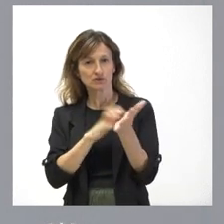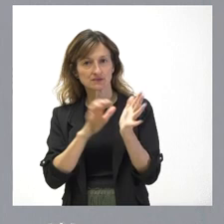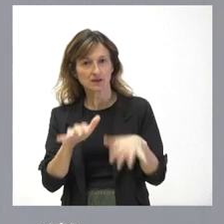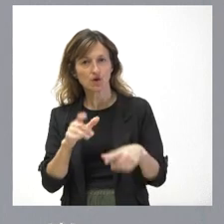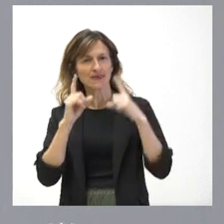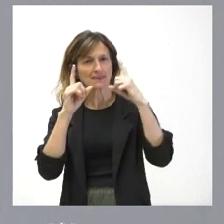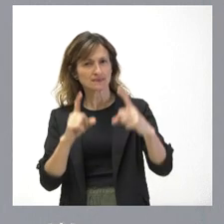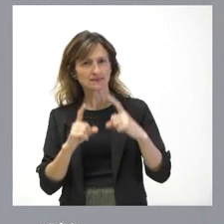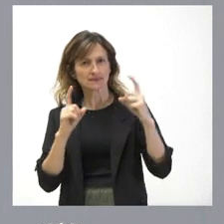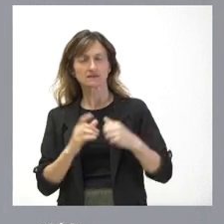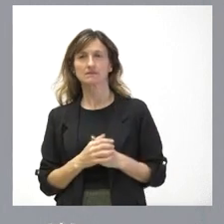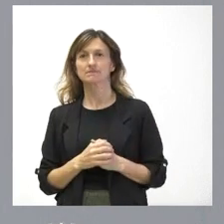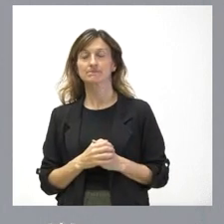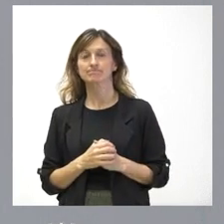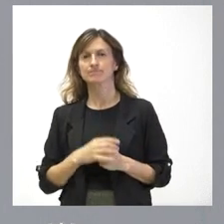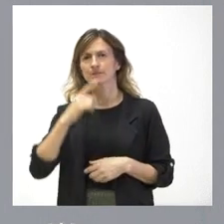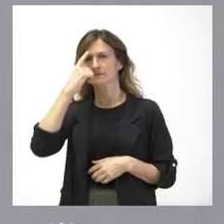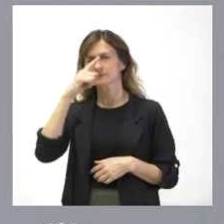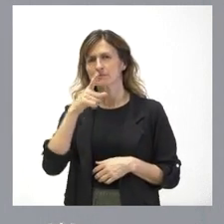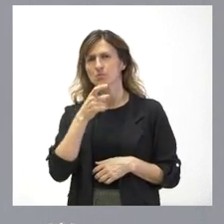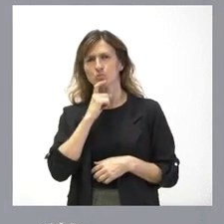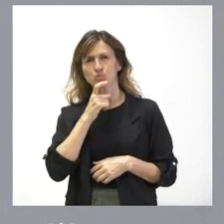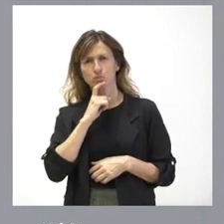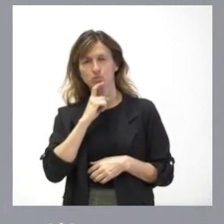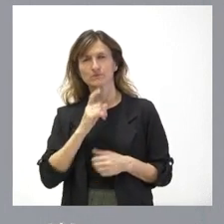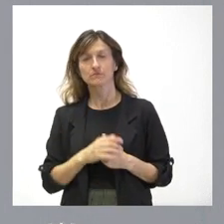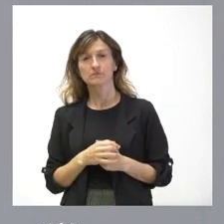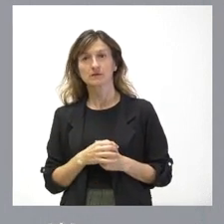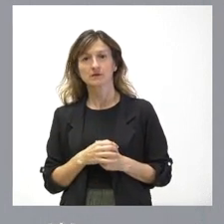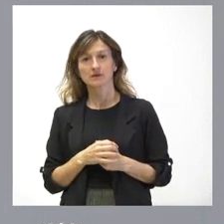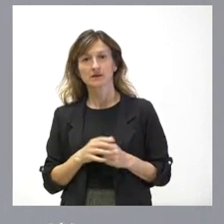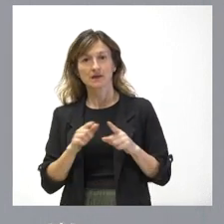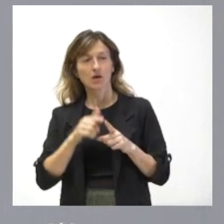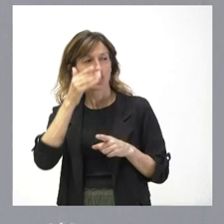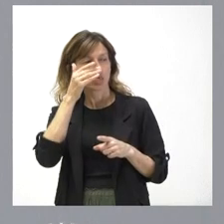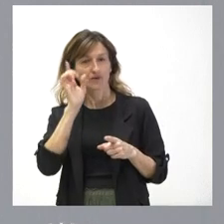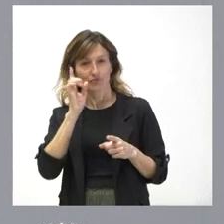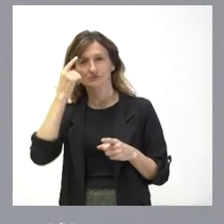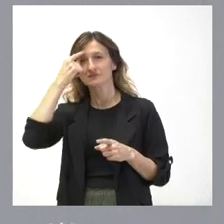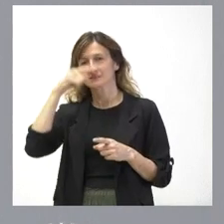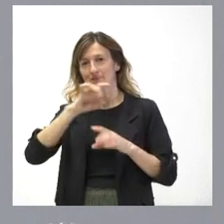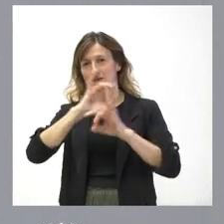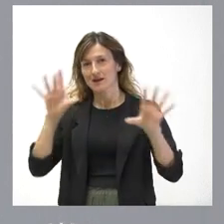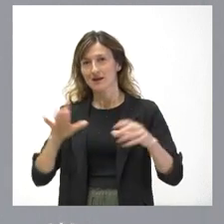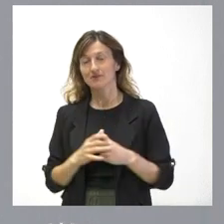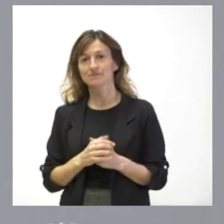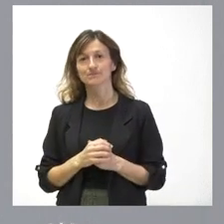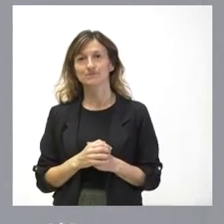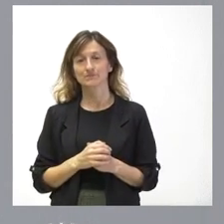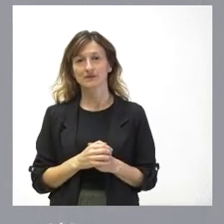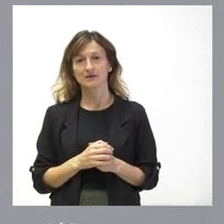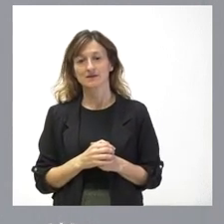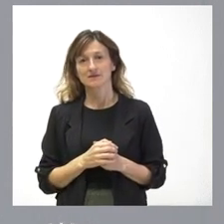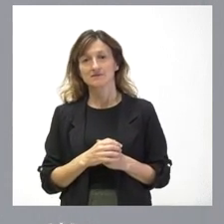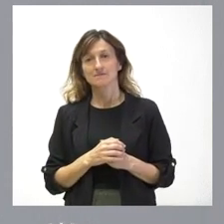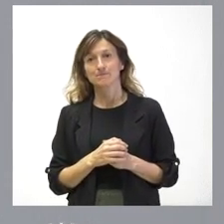vamos a intentar sabemos de las dificultades no nos vamos a poner una venda delante de ida para pensar o una venda delante de los ojos Perdón para pensar que